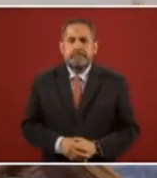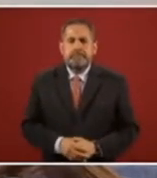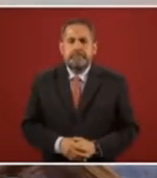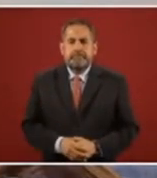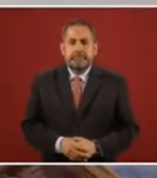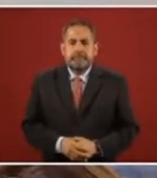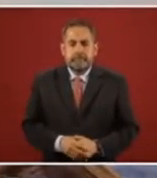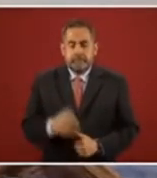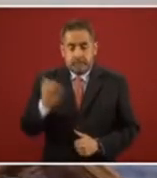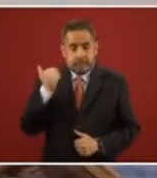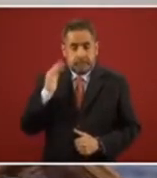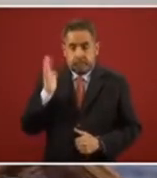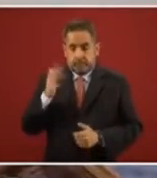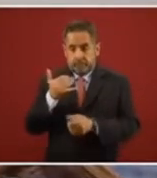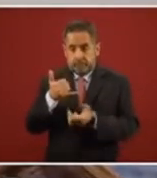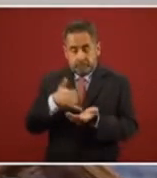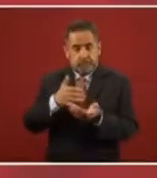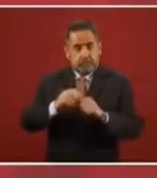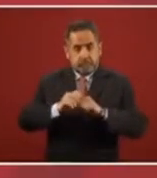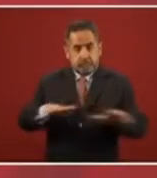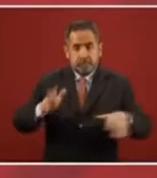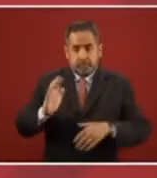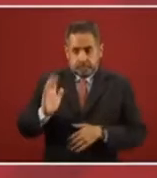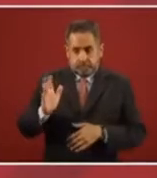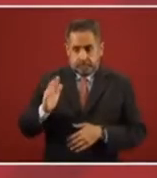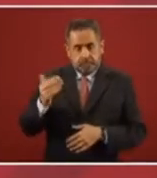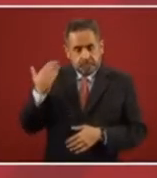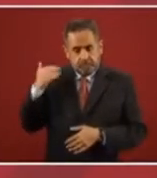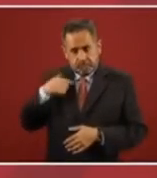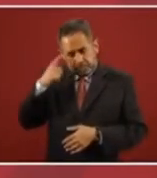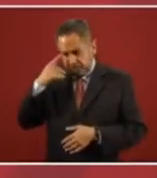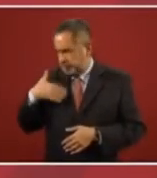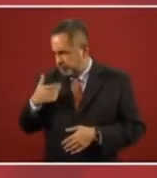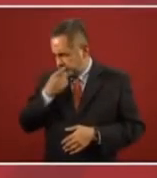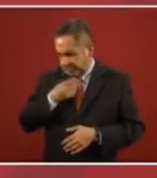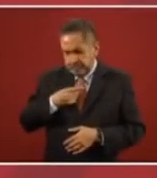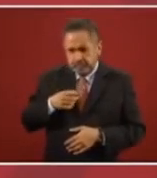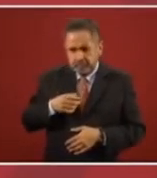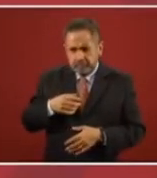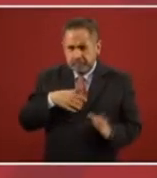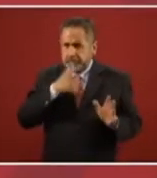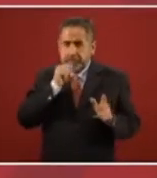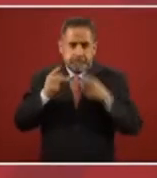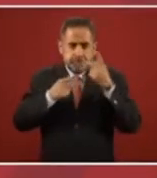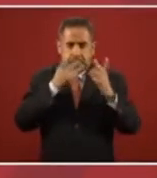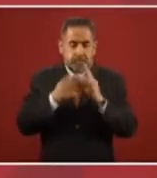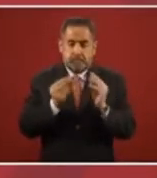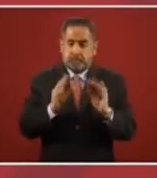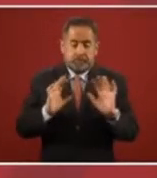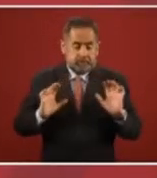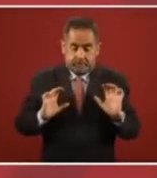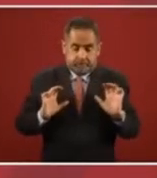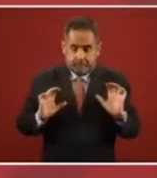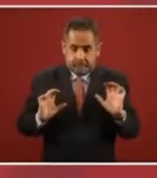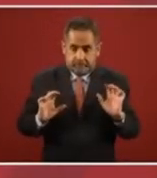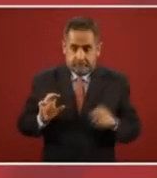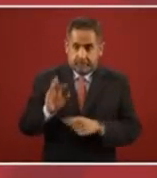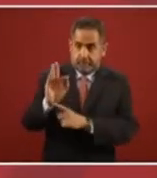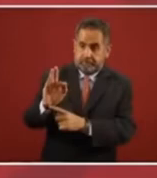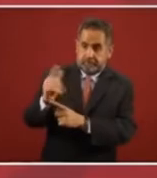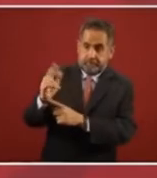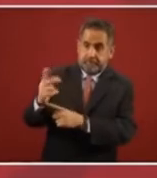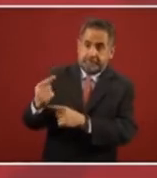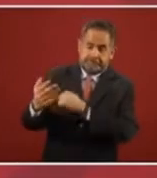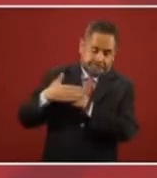ya informó y tengo entendido ya no puedo hablar mucho ahora porque si no este fiscal